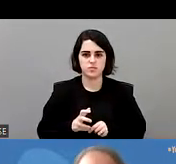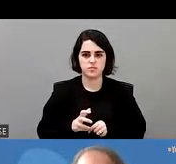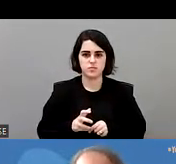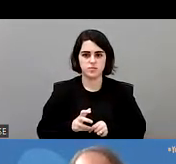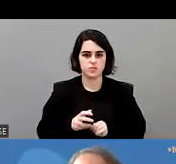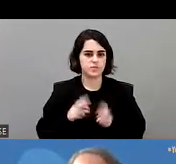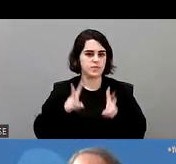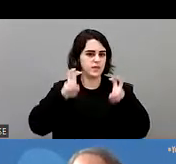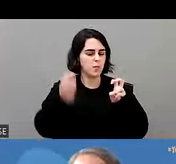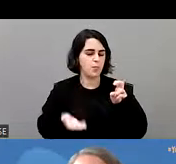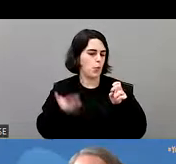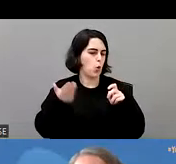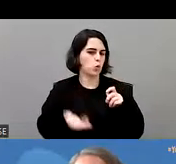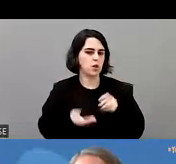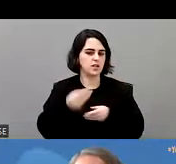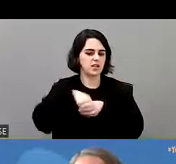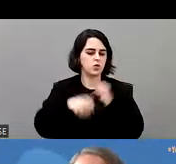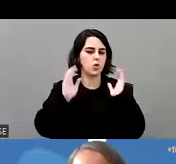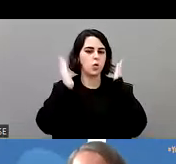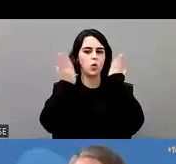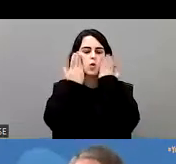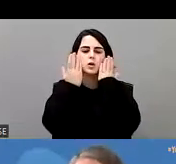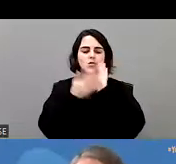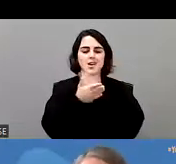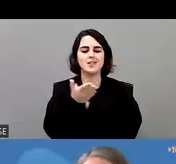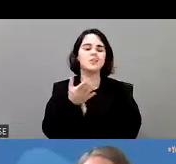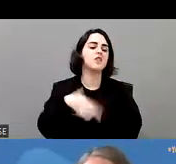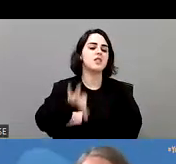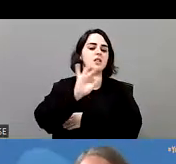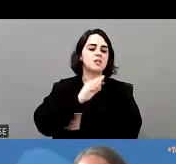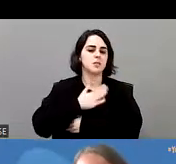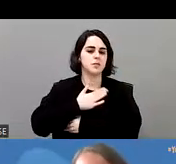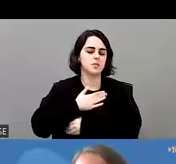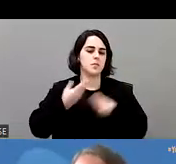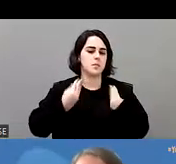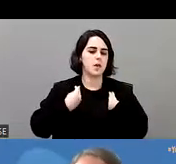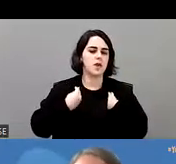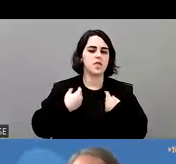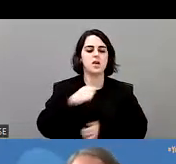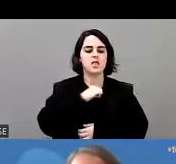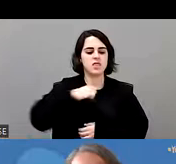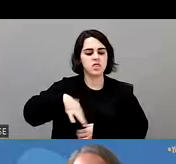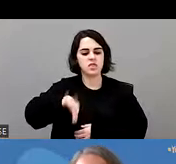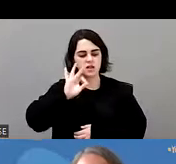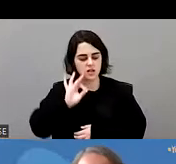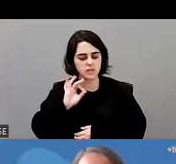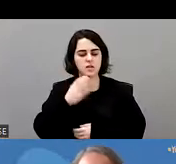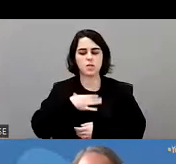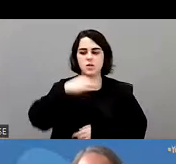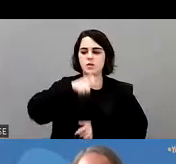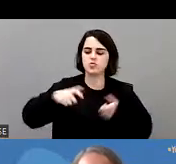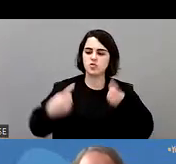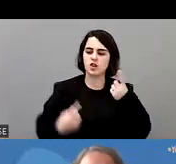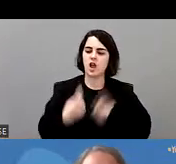El tema fundamental, ¿no?, de este congreso, el decidir sobre nuestra vida, la autodeterminación, que a lo mejor va a haber personas que